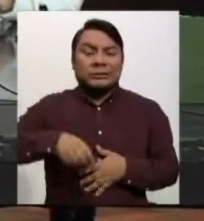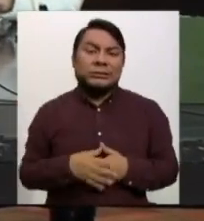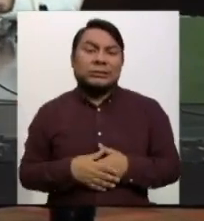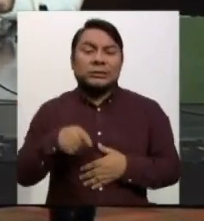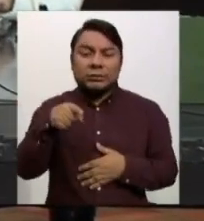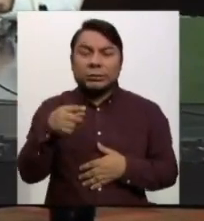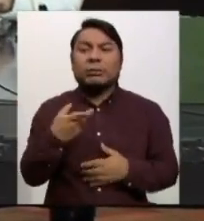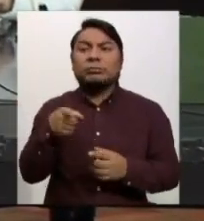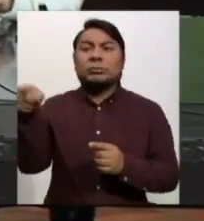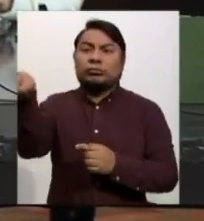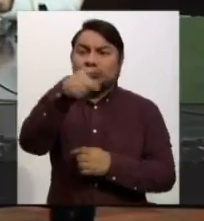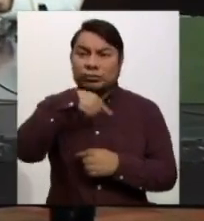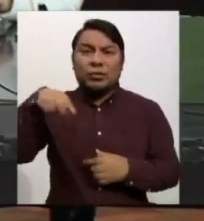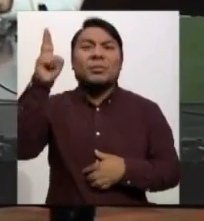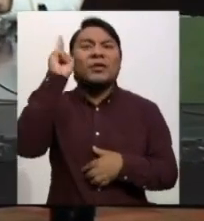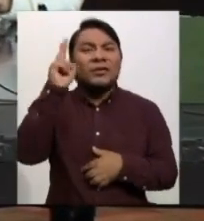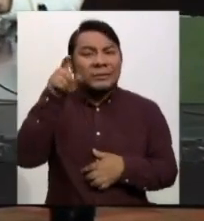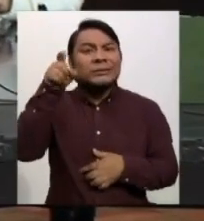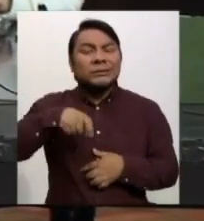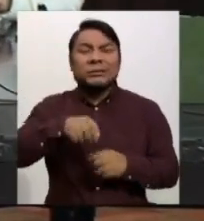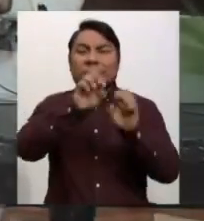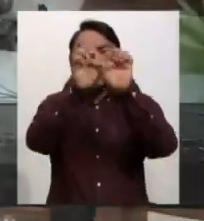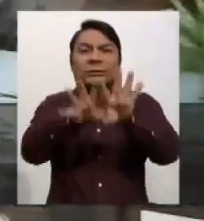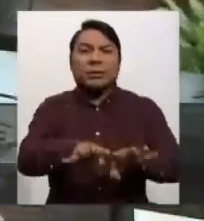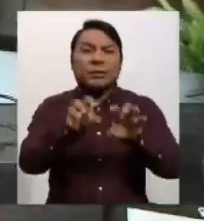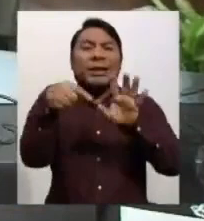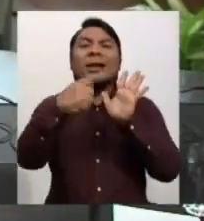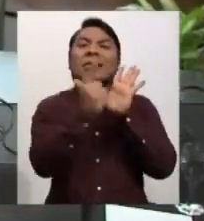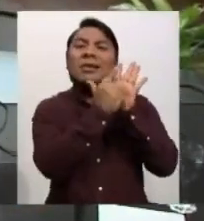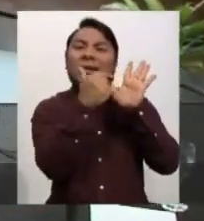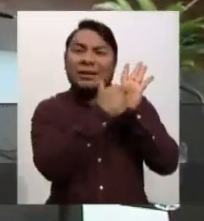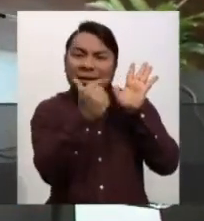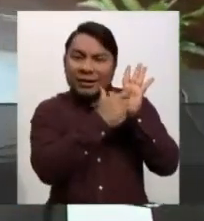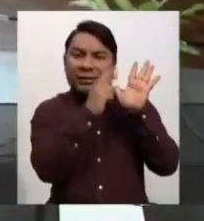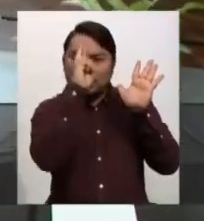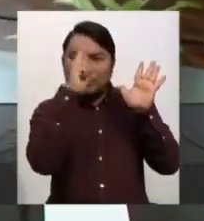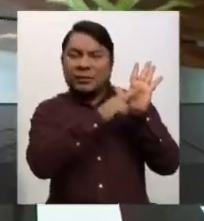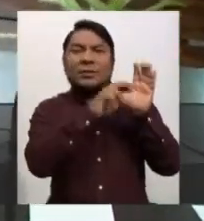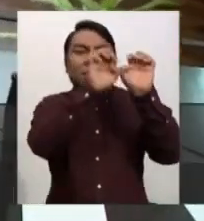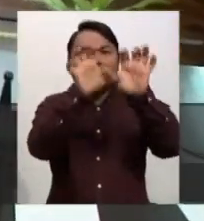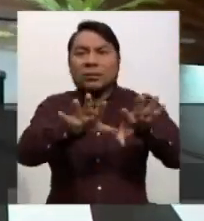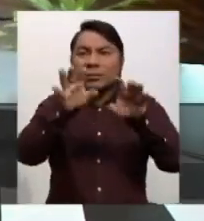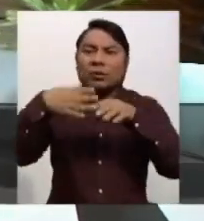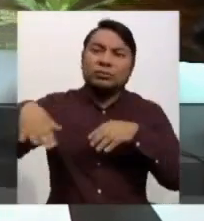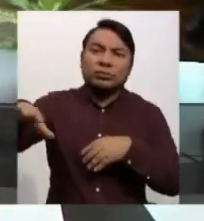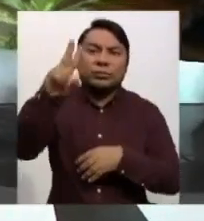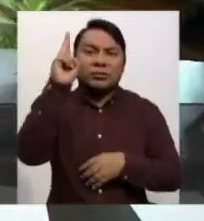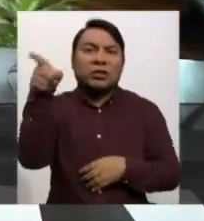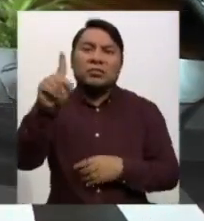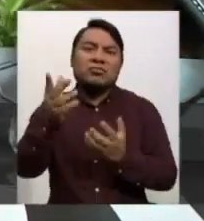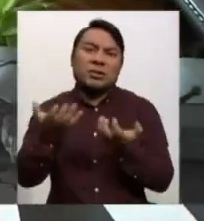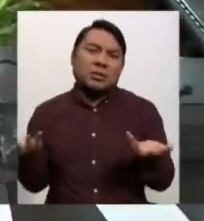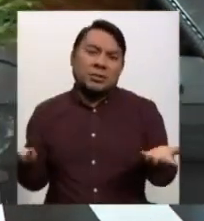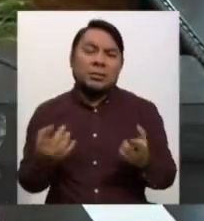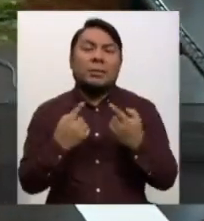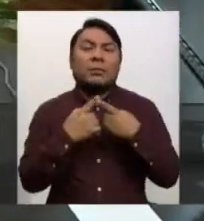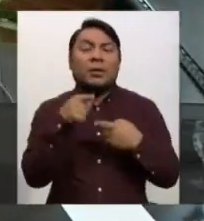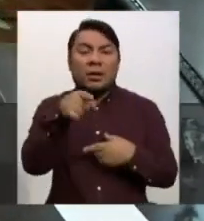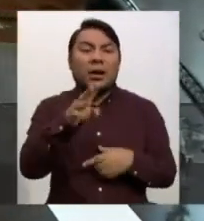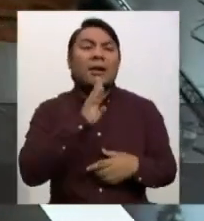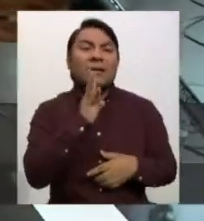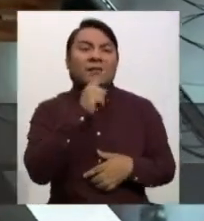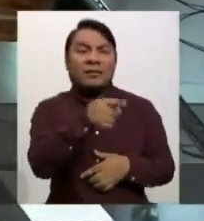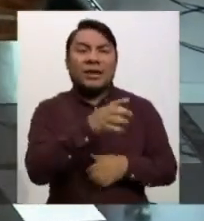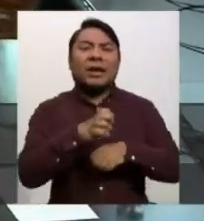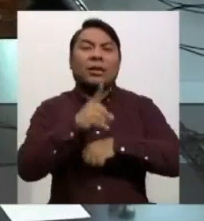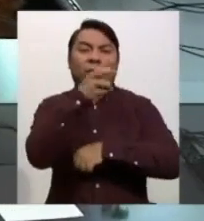sistema de evaluación que está fundamentado en la ley. Durante la sesión, la ministra Martens dio detalles sobre las dimensiones